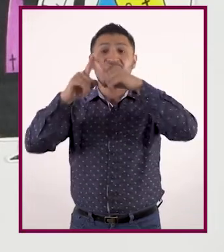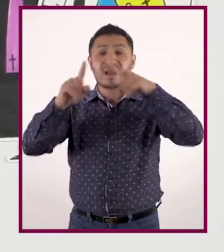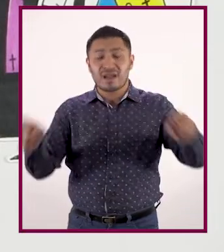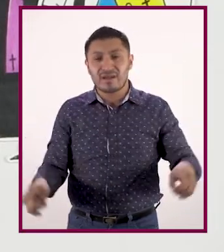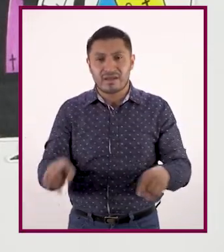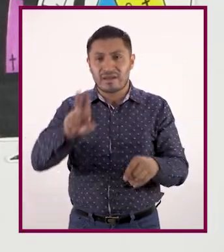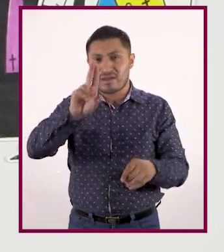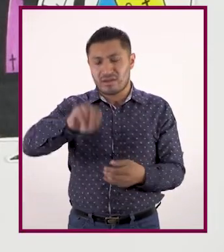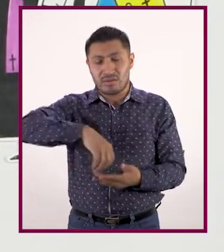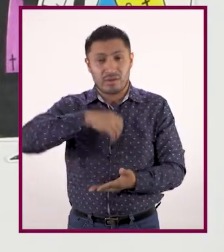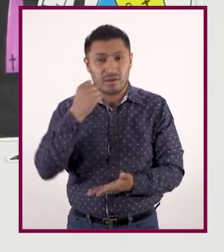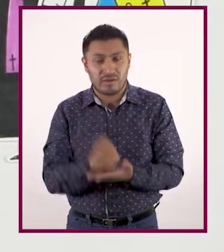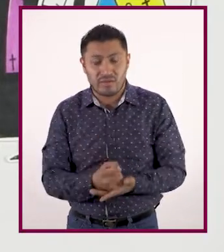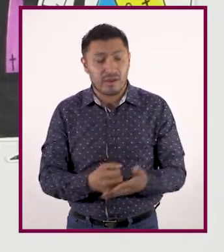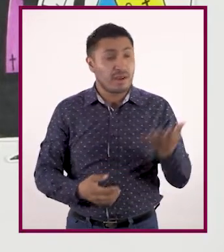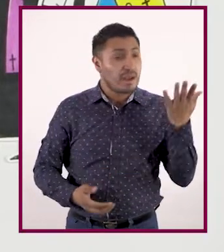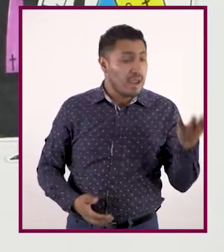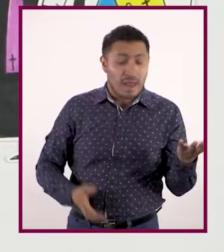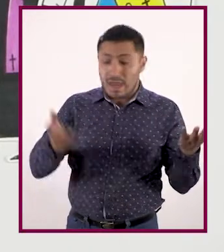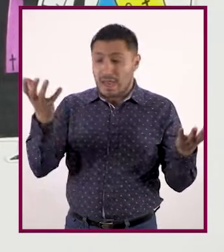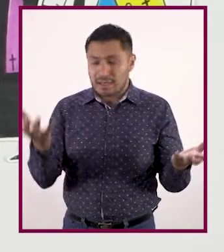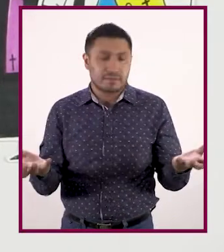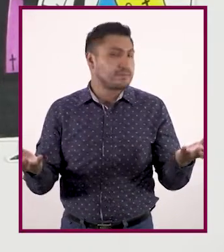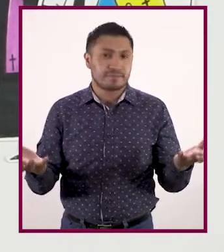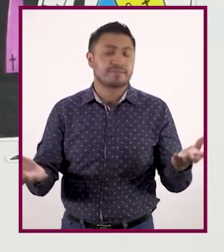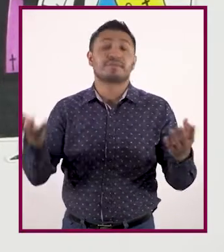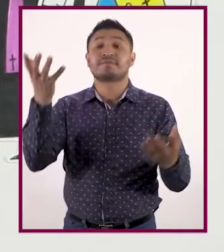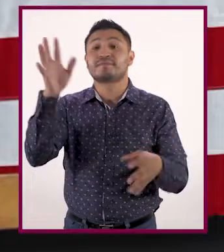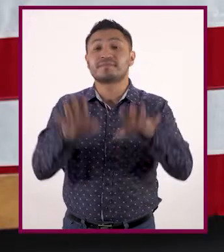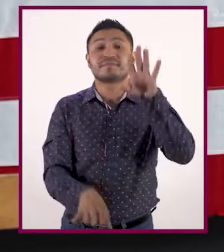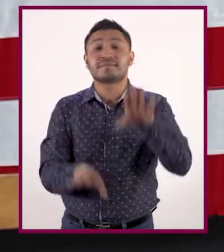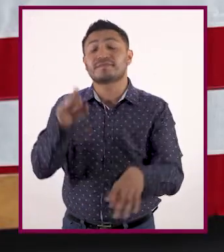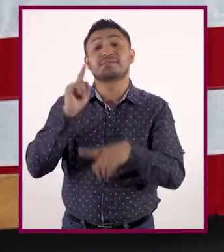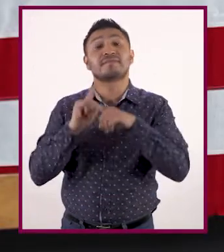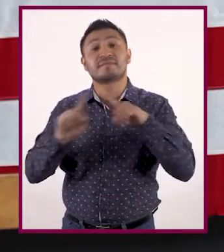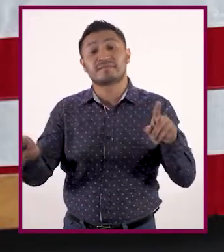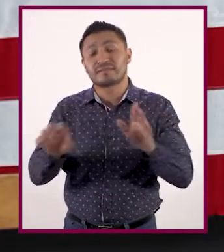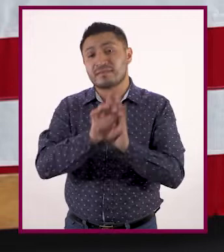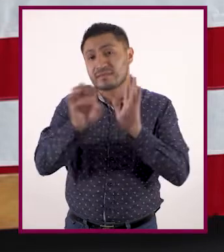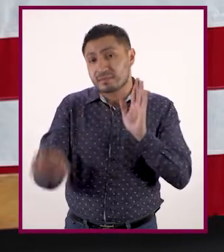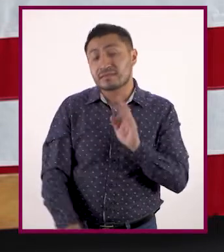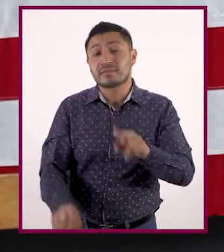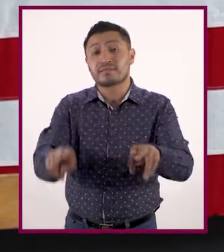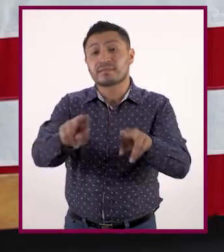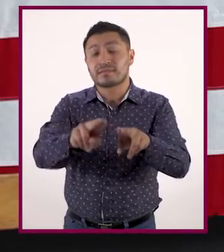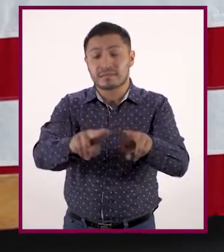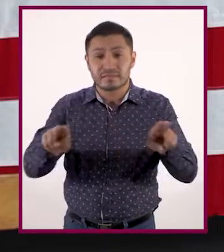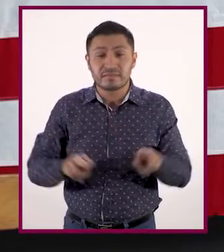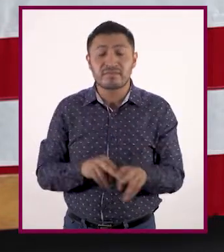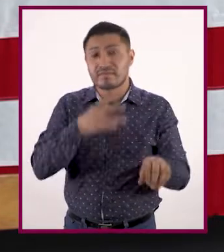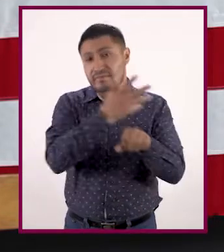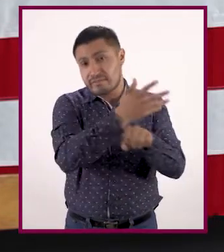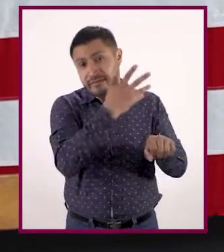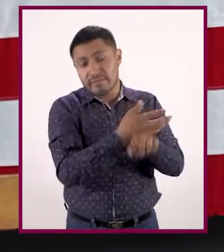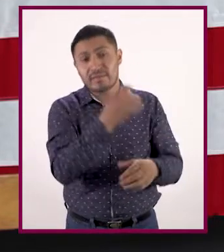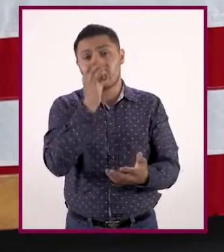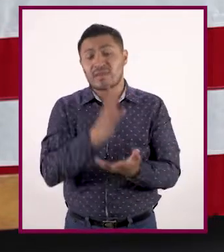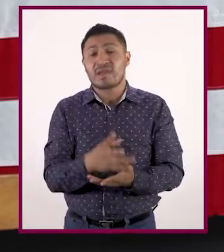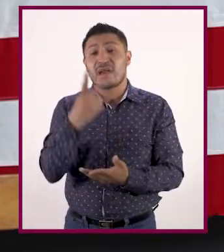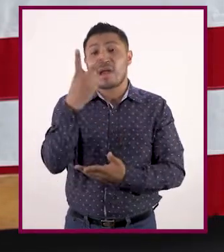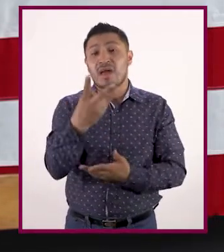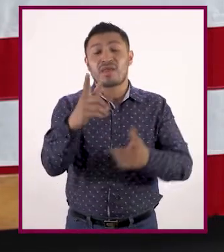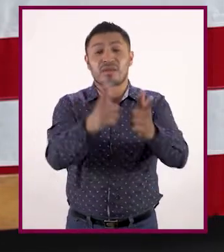necesariamente caen en alguno de estos dos polos hay naciones como los eeuu en donde sólo existen dos